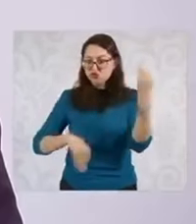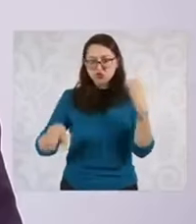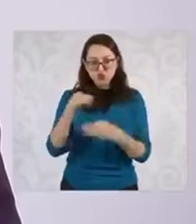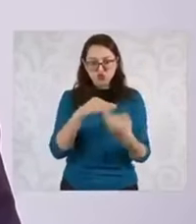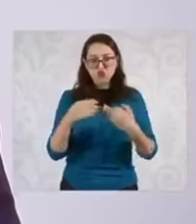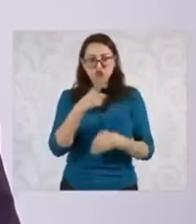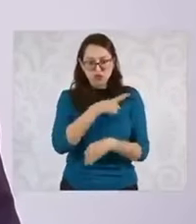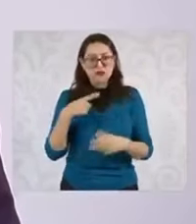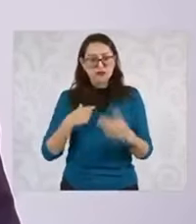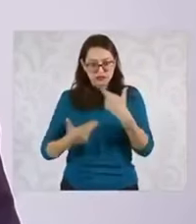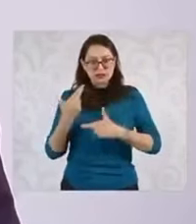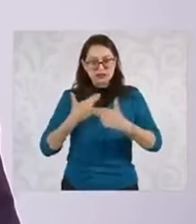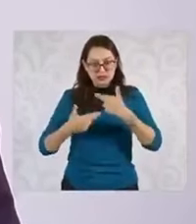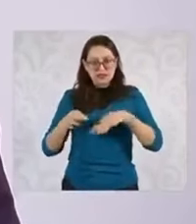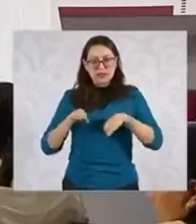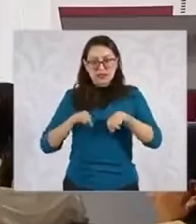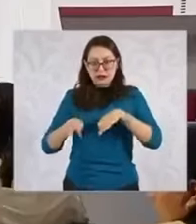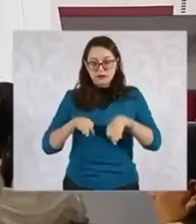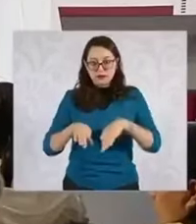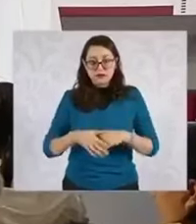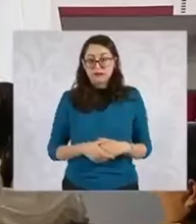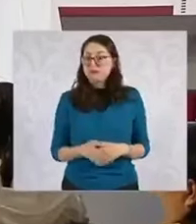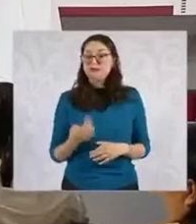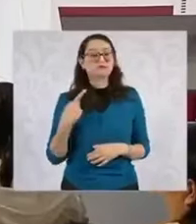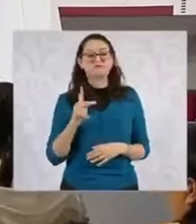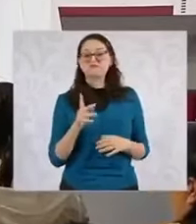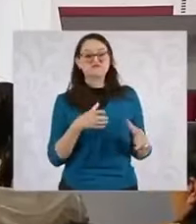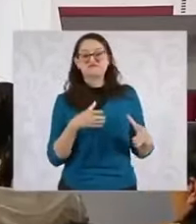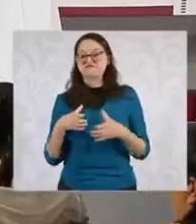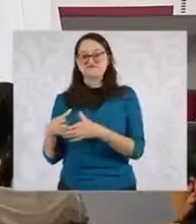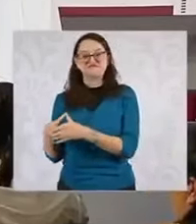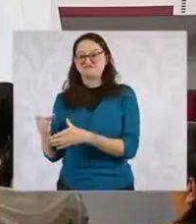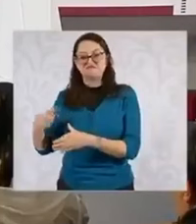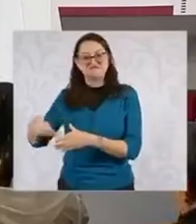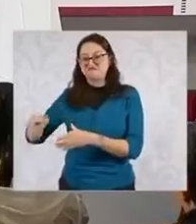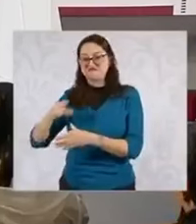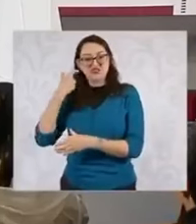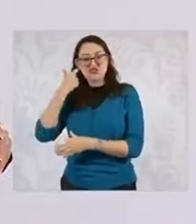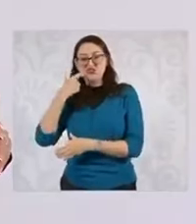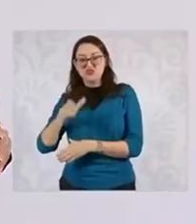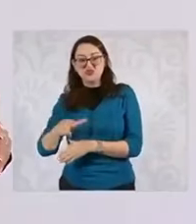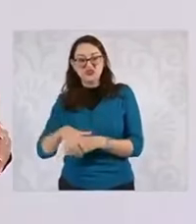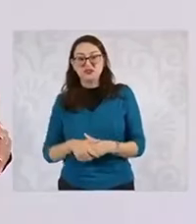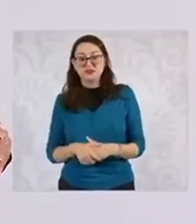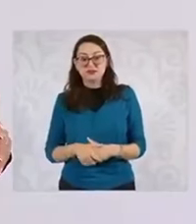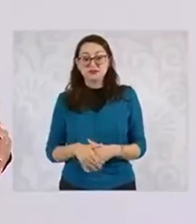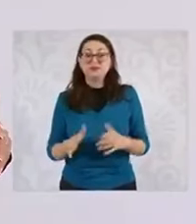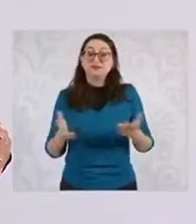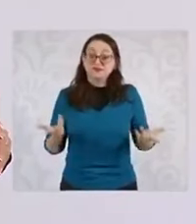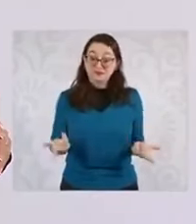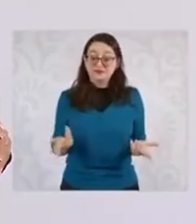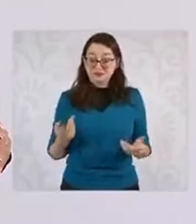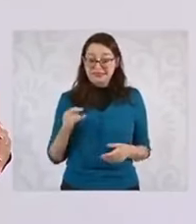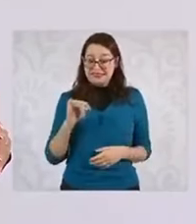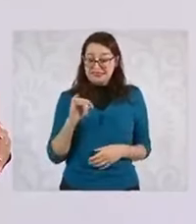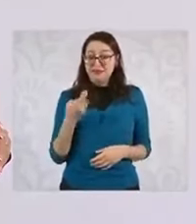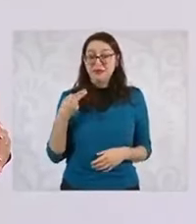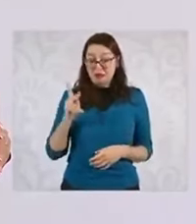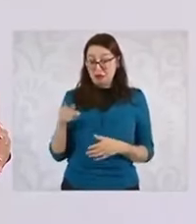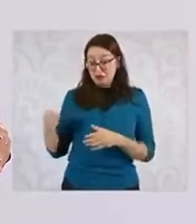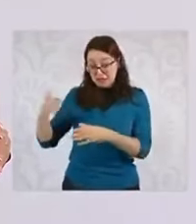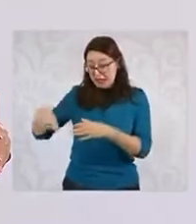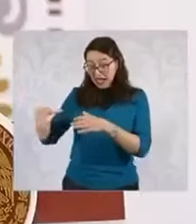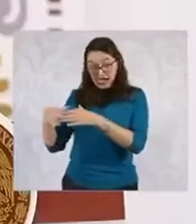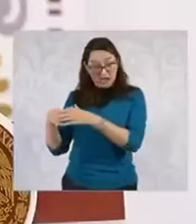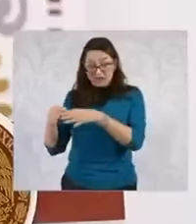dura, presidenta. No, ya. O sea, están dándole largas al asunto. Se quiere imponer con